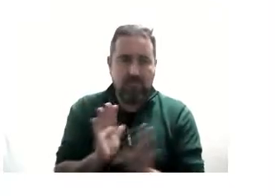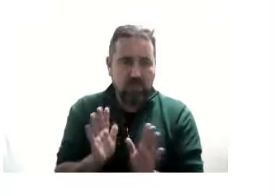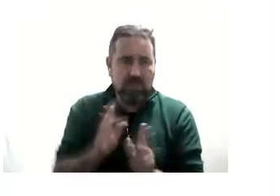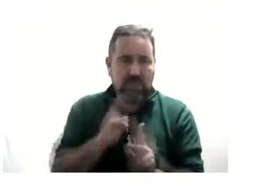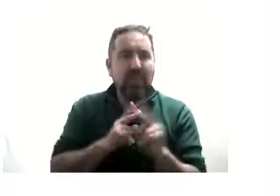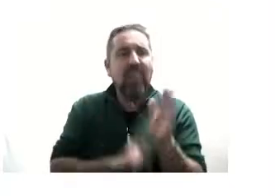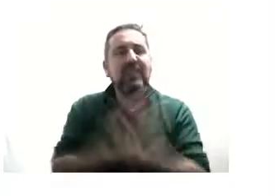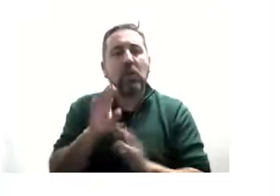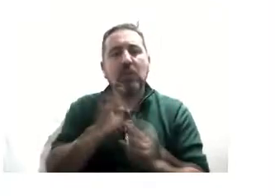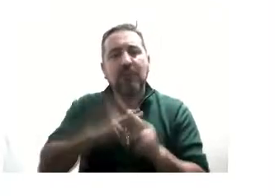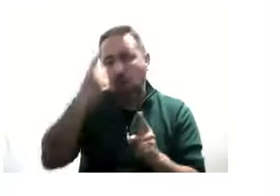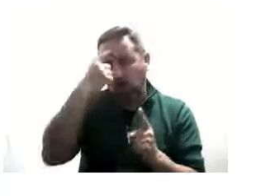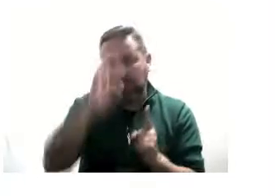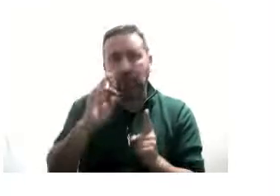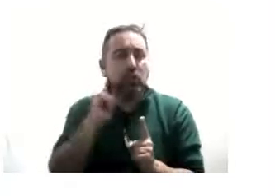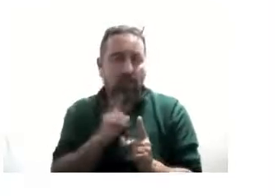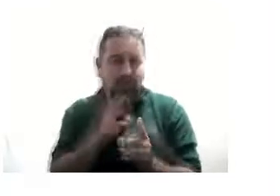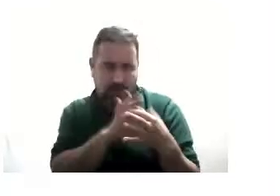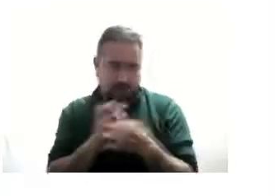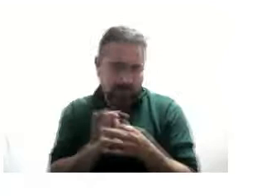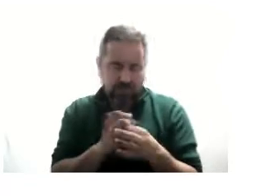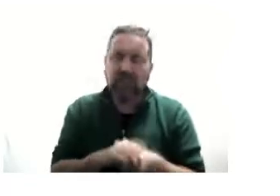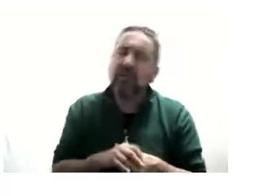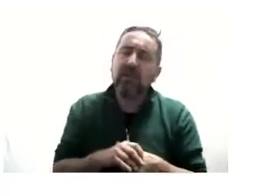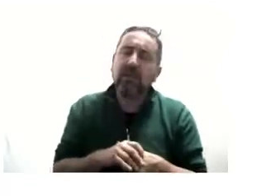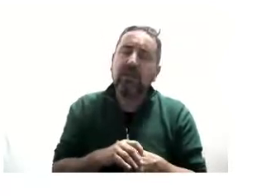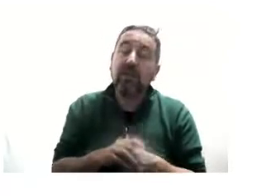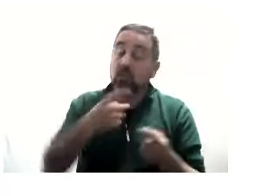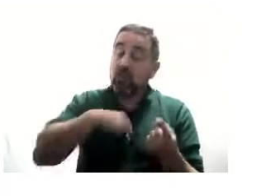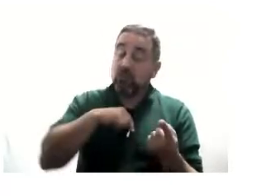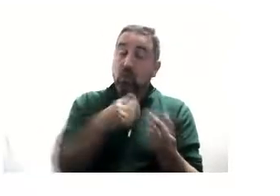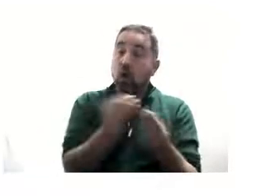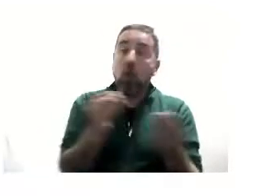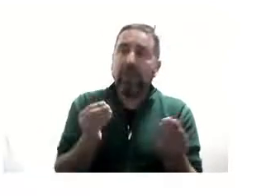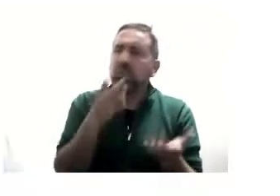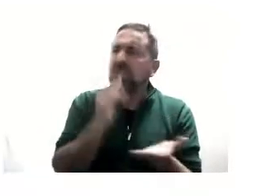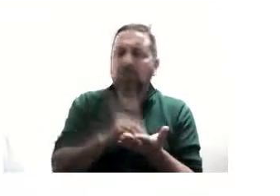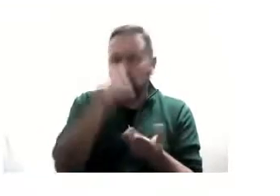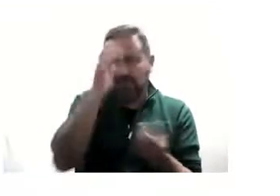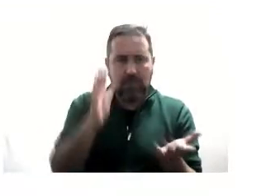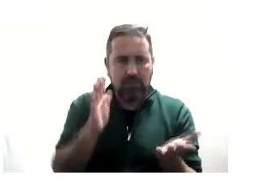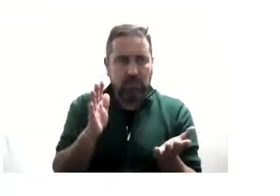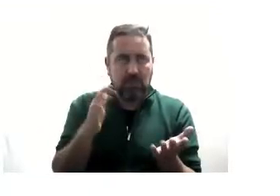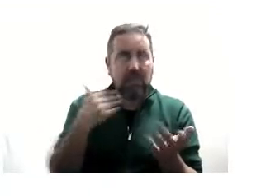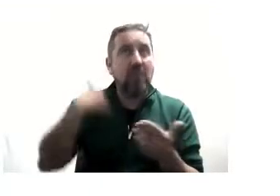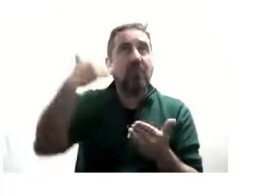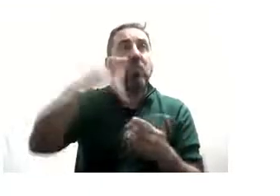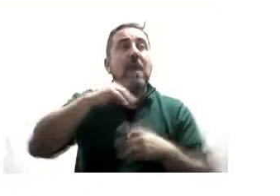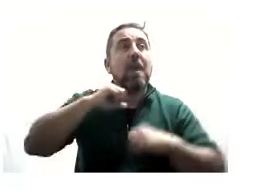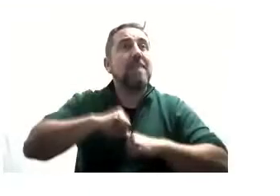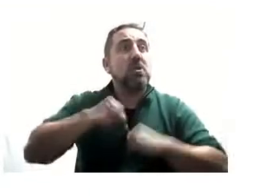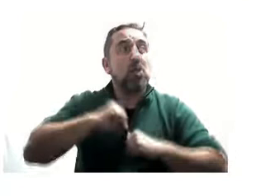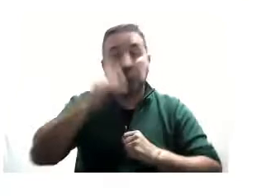desarrollo cognitivo y la sordera, es que cuando somos jóvenes ni se nos ocurre pensar que algún día vamos a llegar a ser mayores.